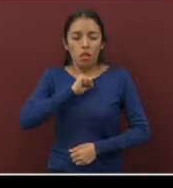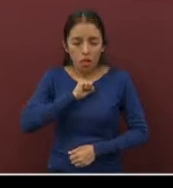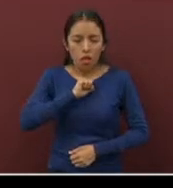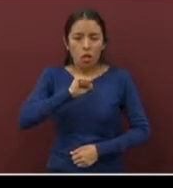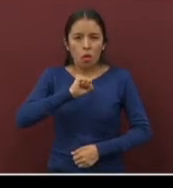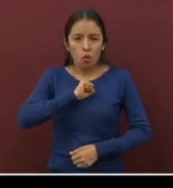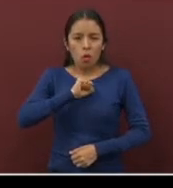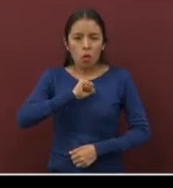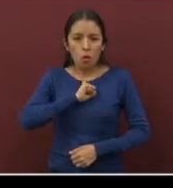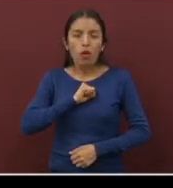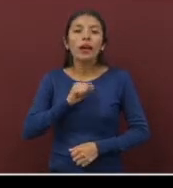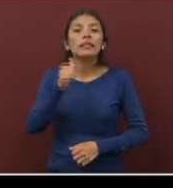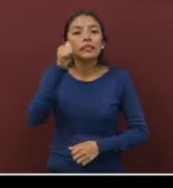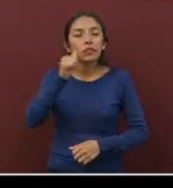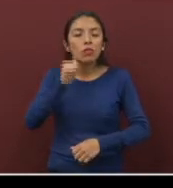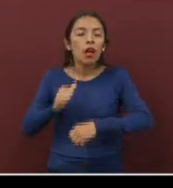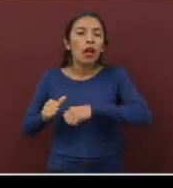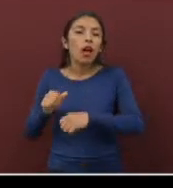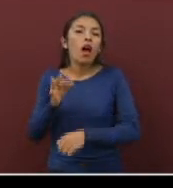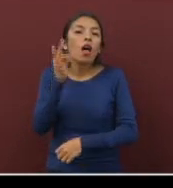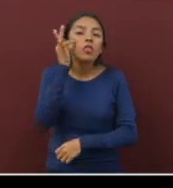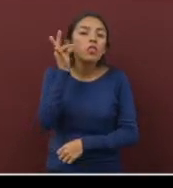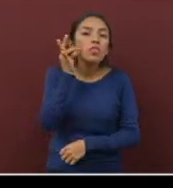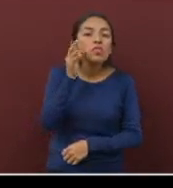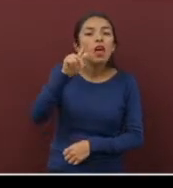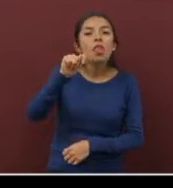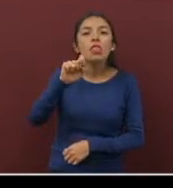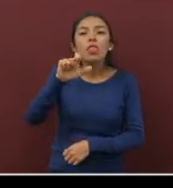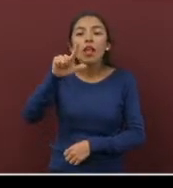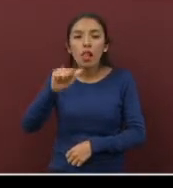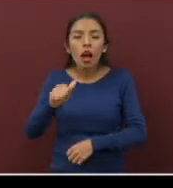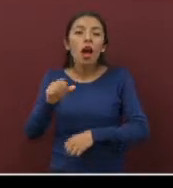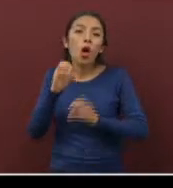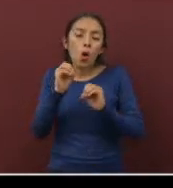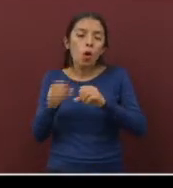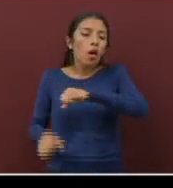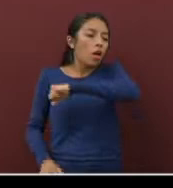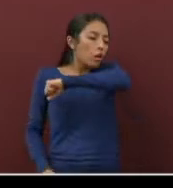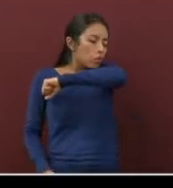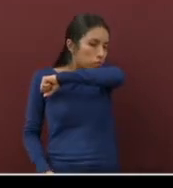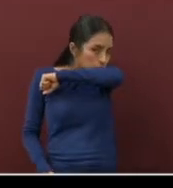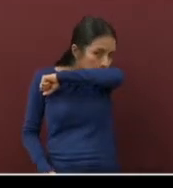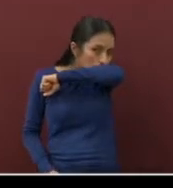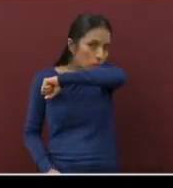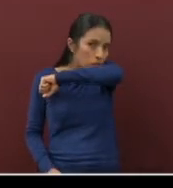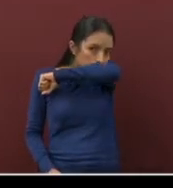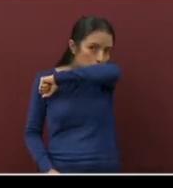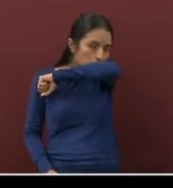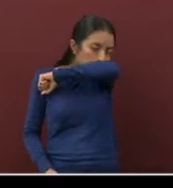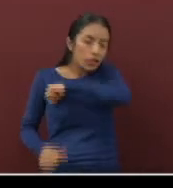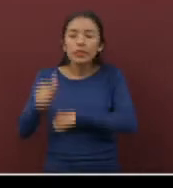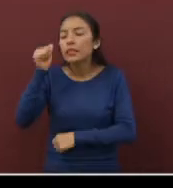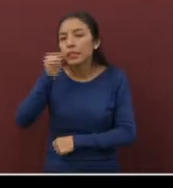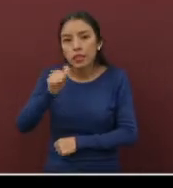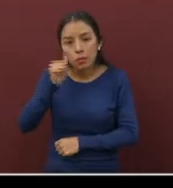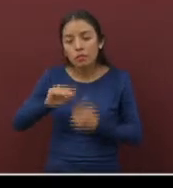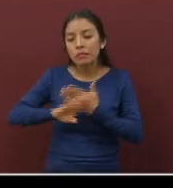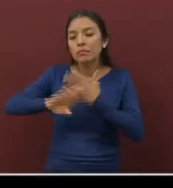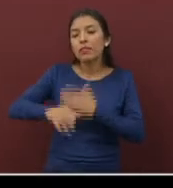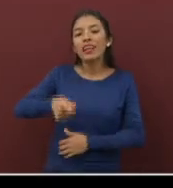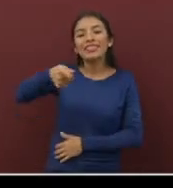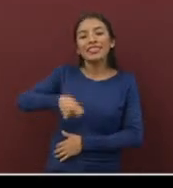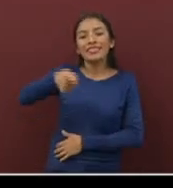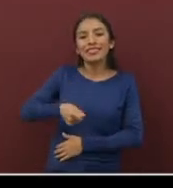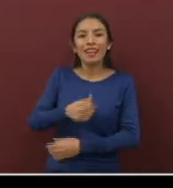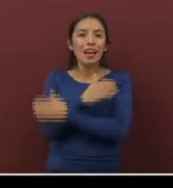cubrirse con un pañuelo desechable o hacerlo en la parte interna del codo evite saludar de mano beso o